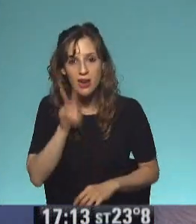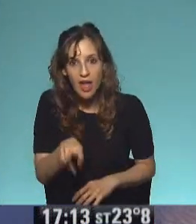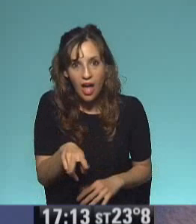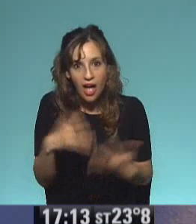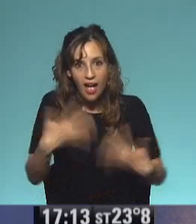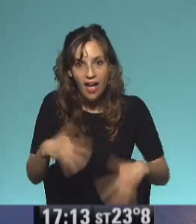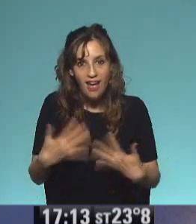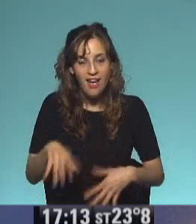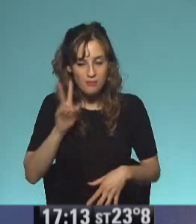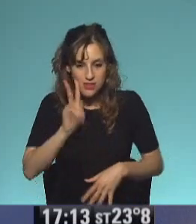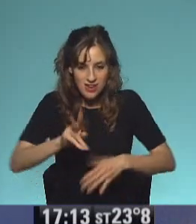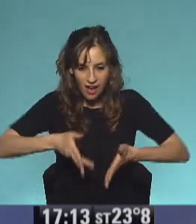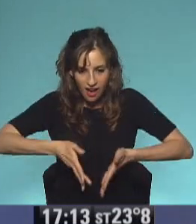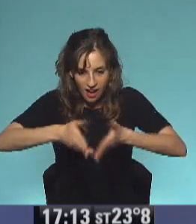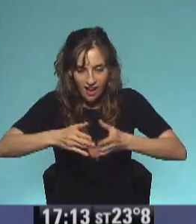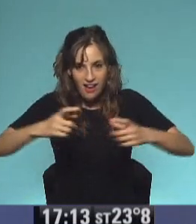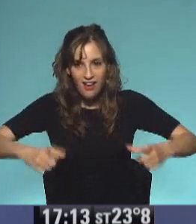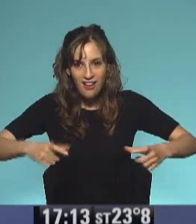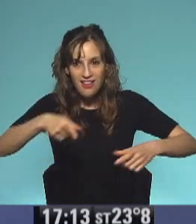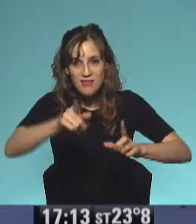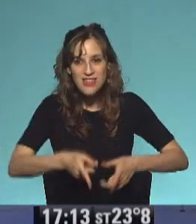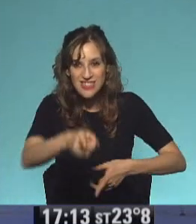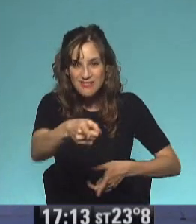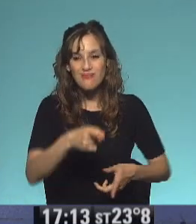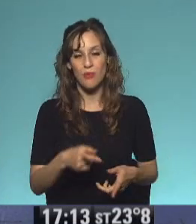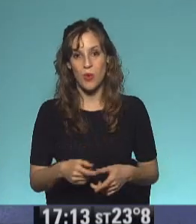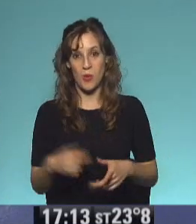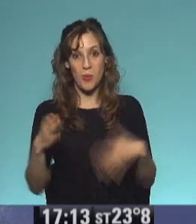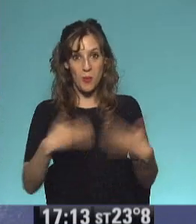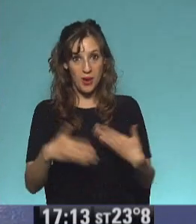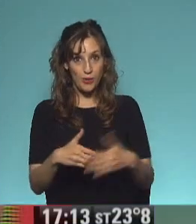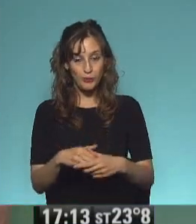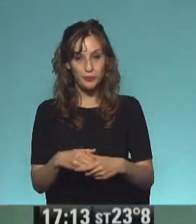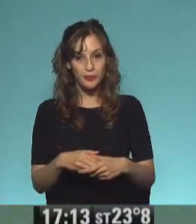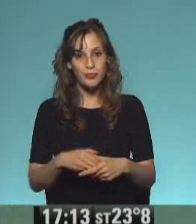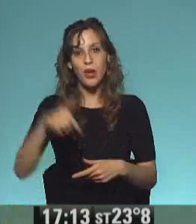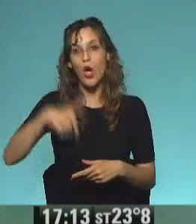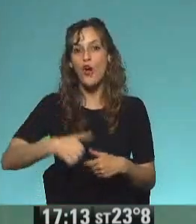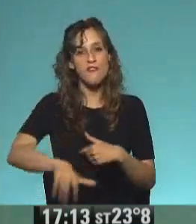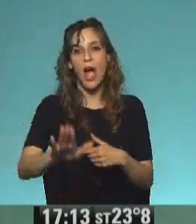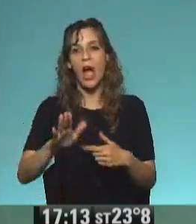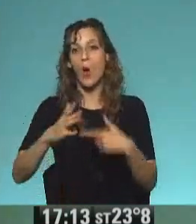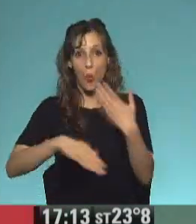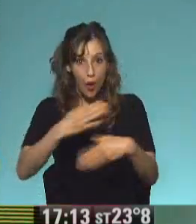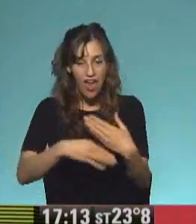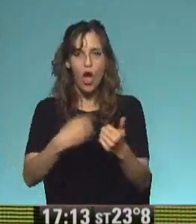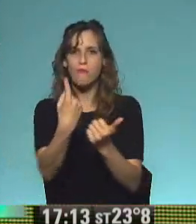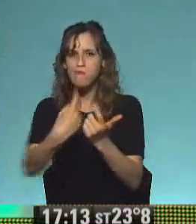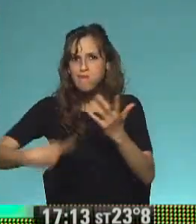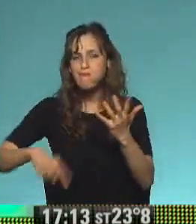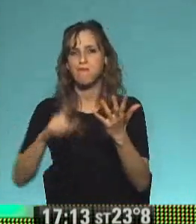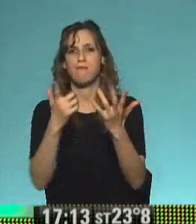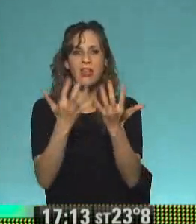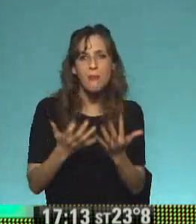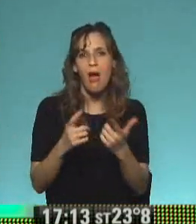Miren lo que es este. Además de educación física plástica también. Sí, y matemática. Hoy vamos a tener así una relación